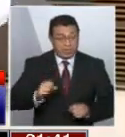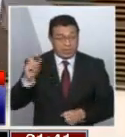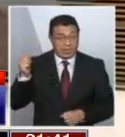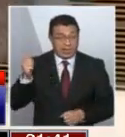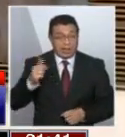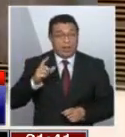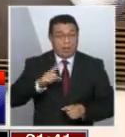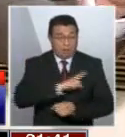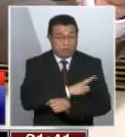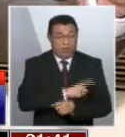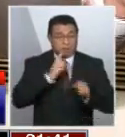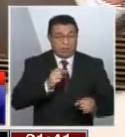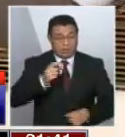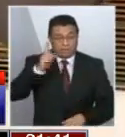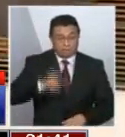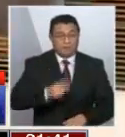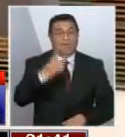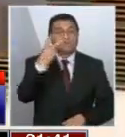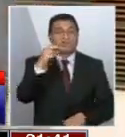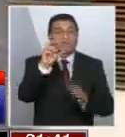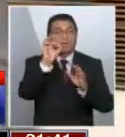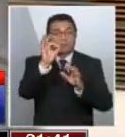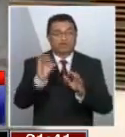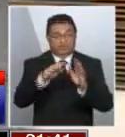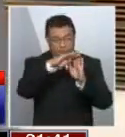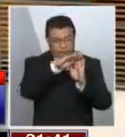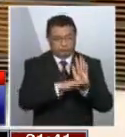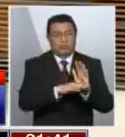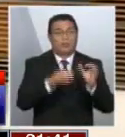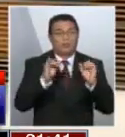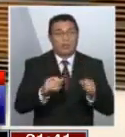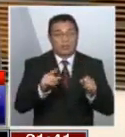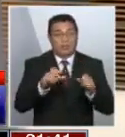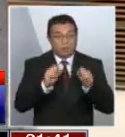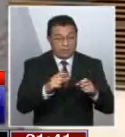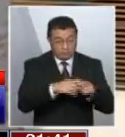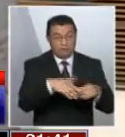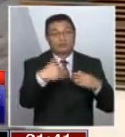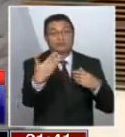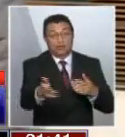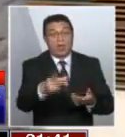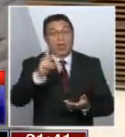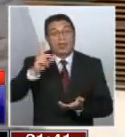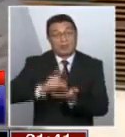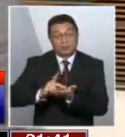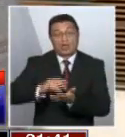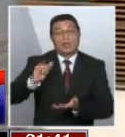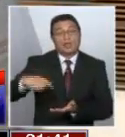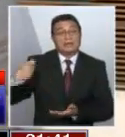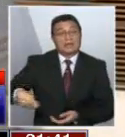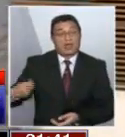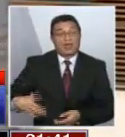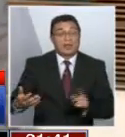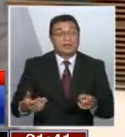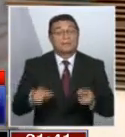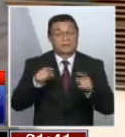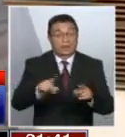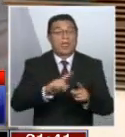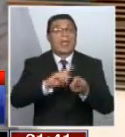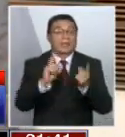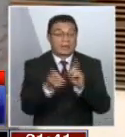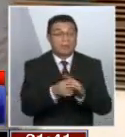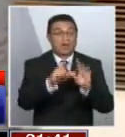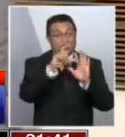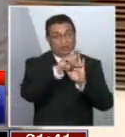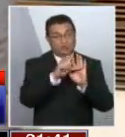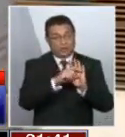una rebaja del 20%, y eso desencadenaría sobre el Parlamento. Y la otra alternativa es un cambio constitucional,